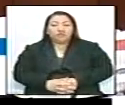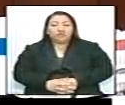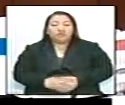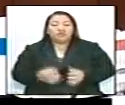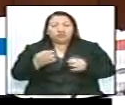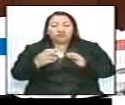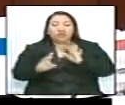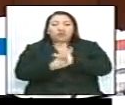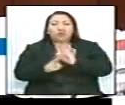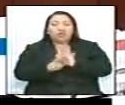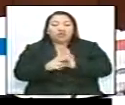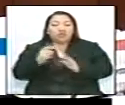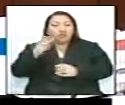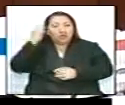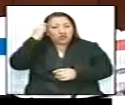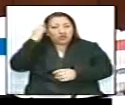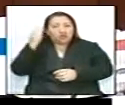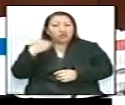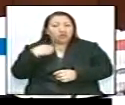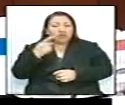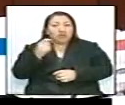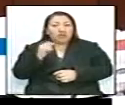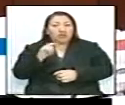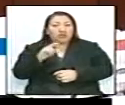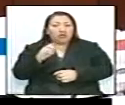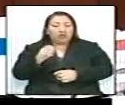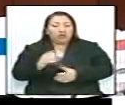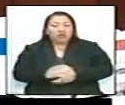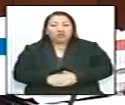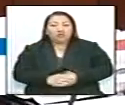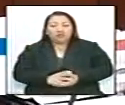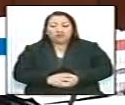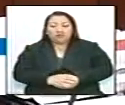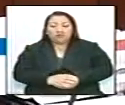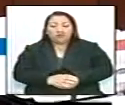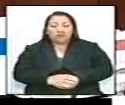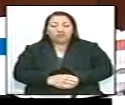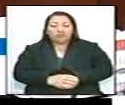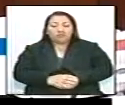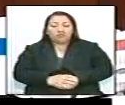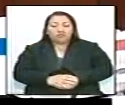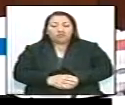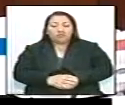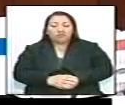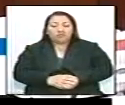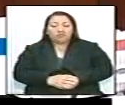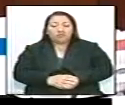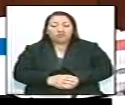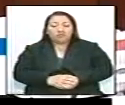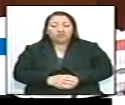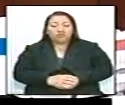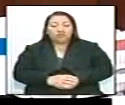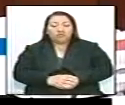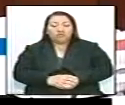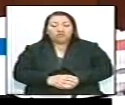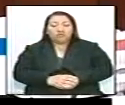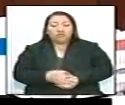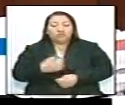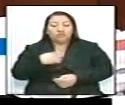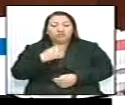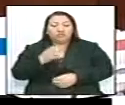voluntad política, doctor Ticona Postigo. Y le digo esto porque mucho se hace énfasis en